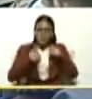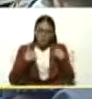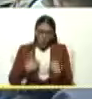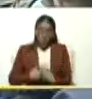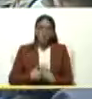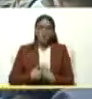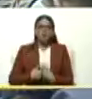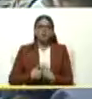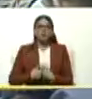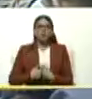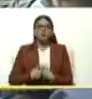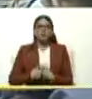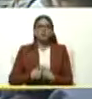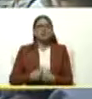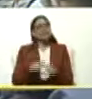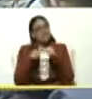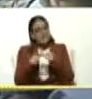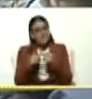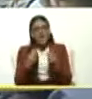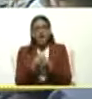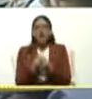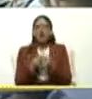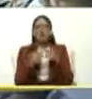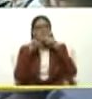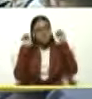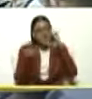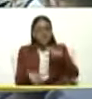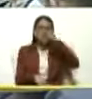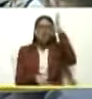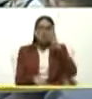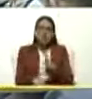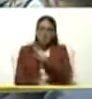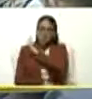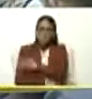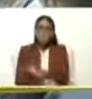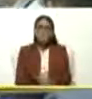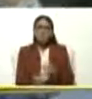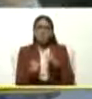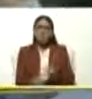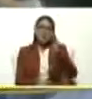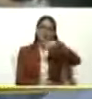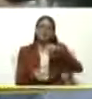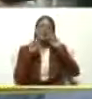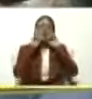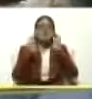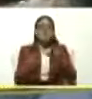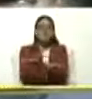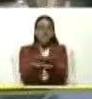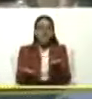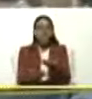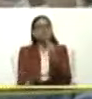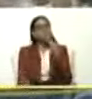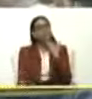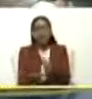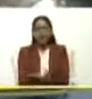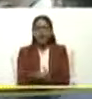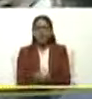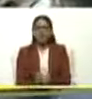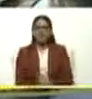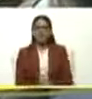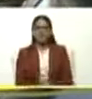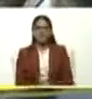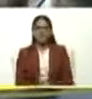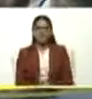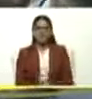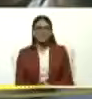y con el favor de Dios, Padre Todopoderoso. Bueno, gracias. Dios me los bendiga, muchachos. Gracias.